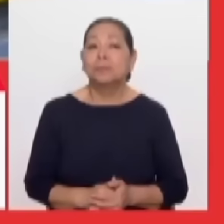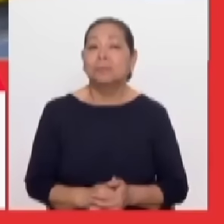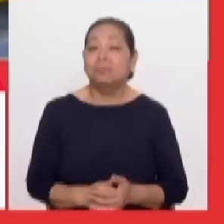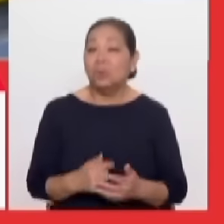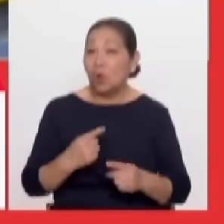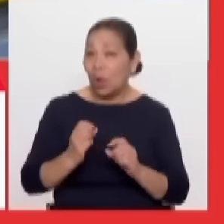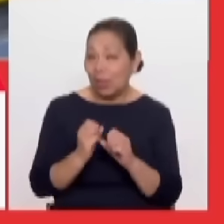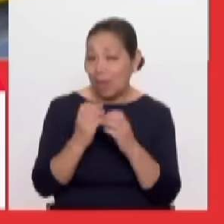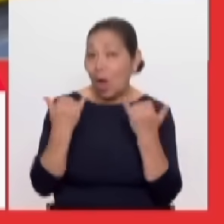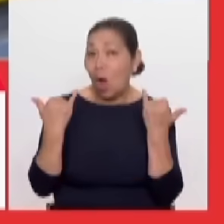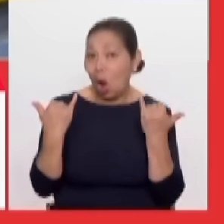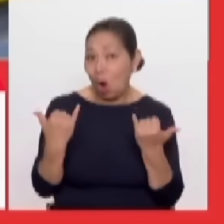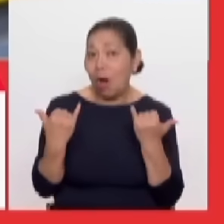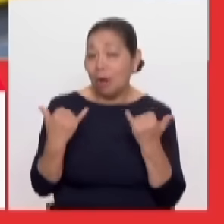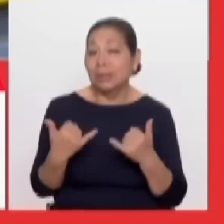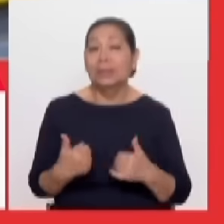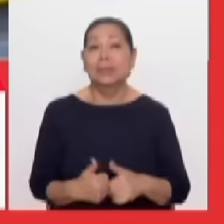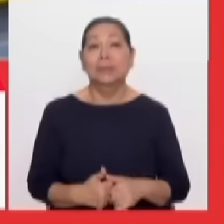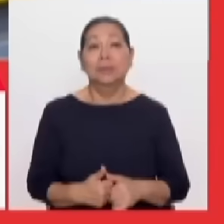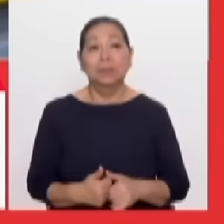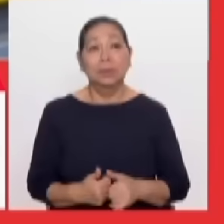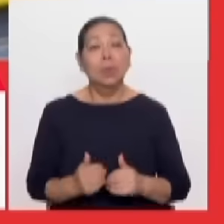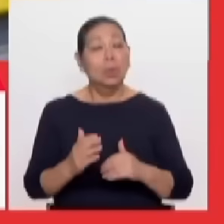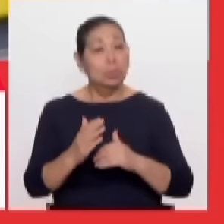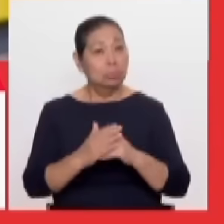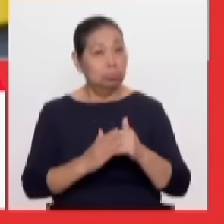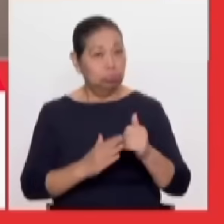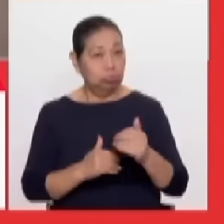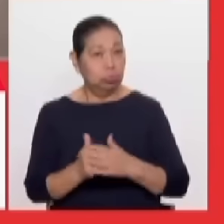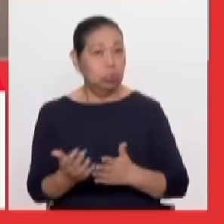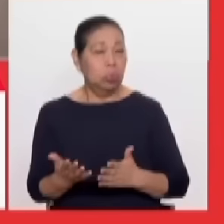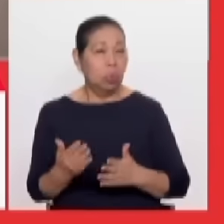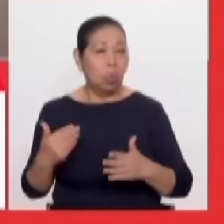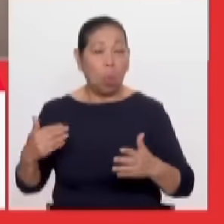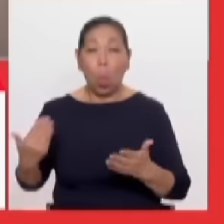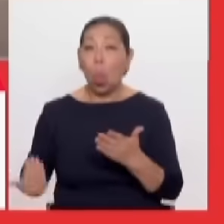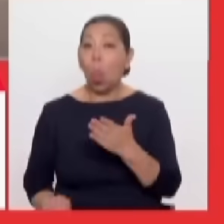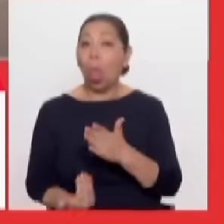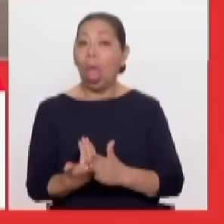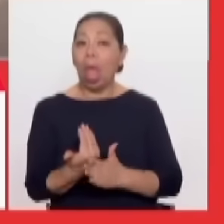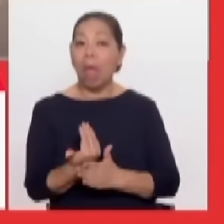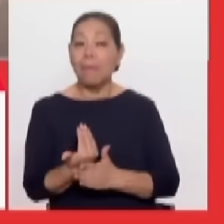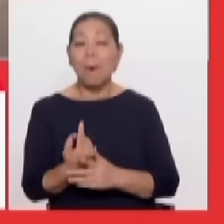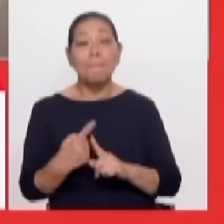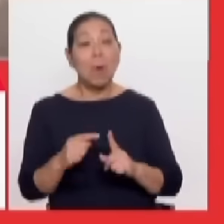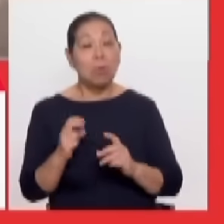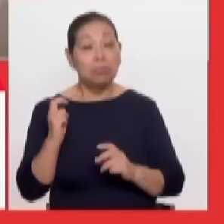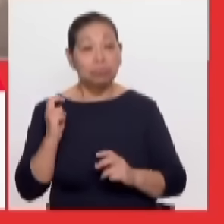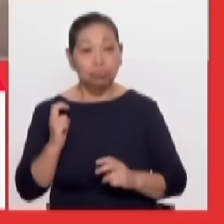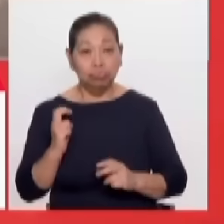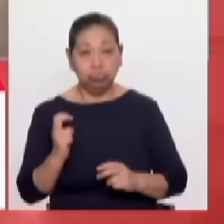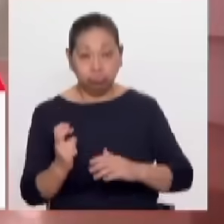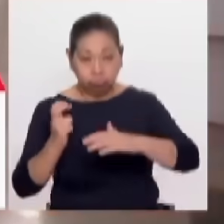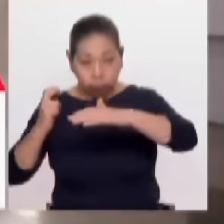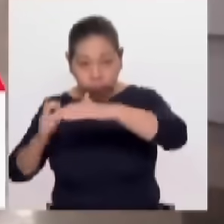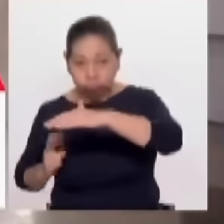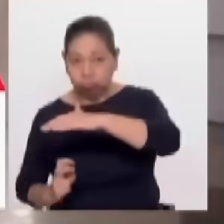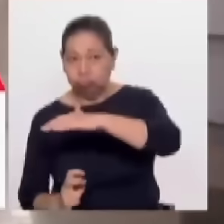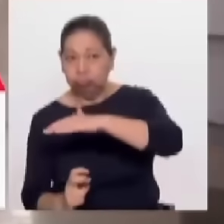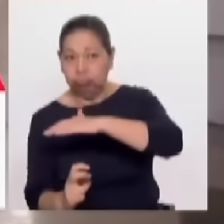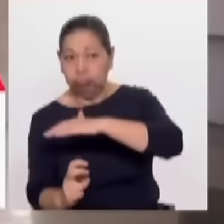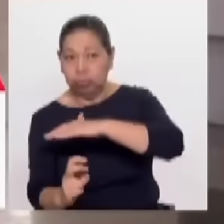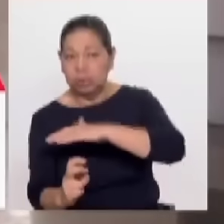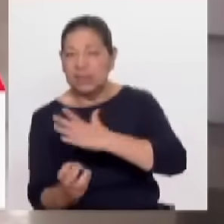A día de hoy tenemos una infraestructura de última generación, el primer metro subterráneo